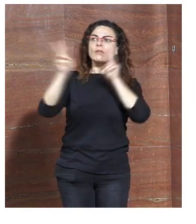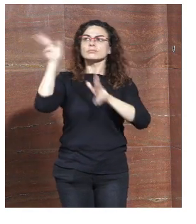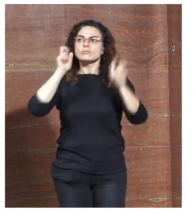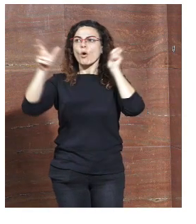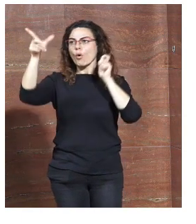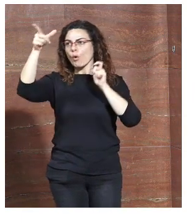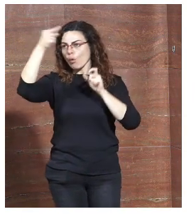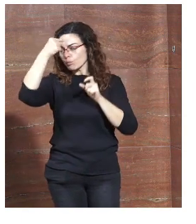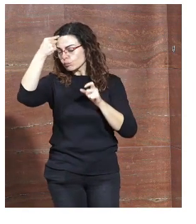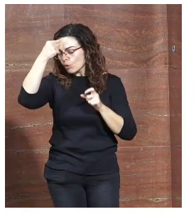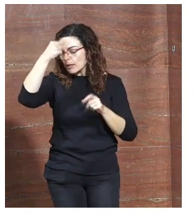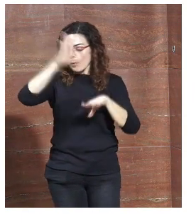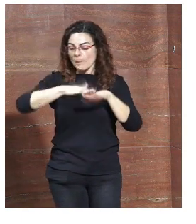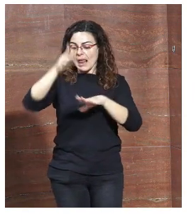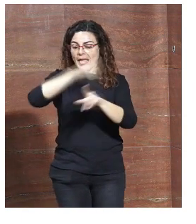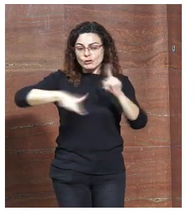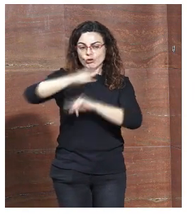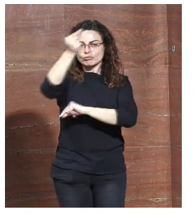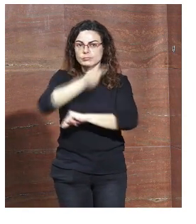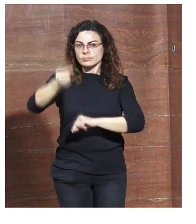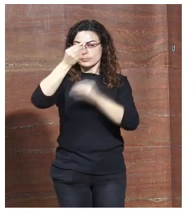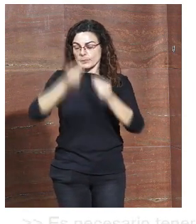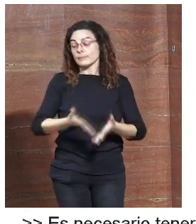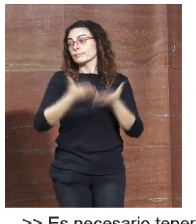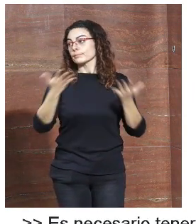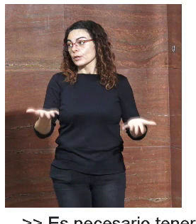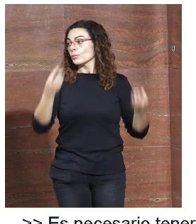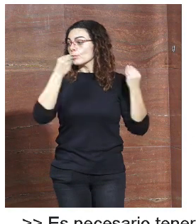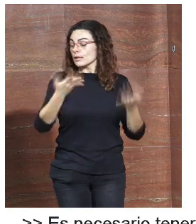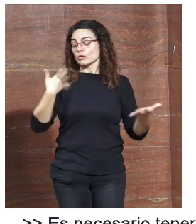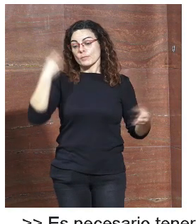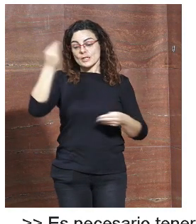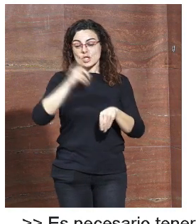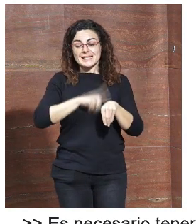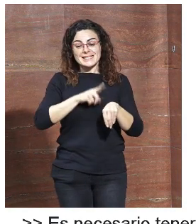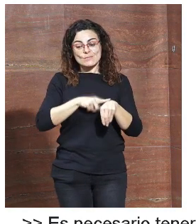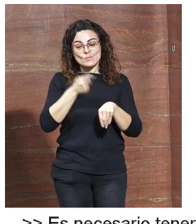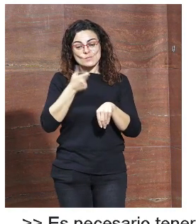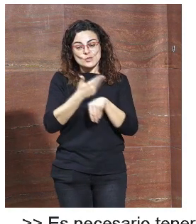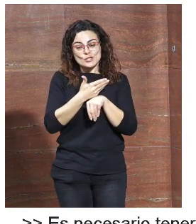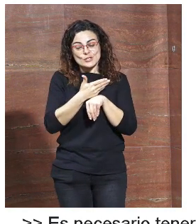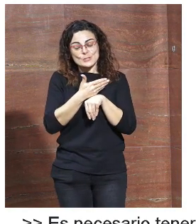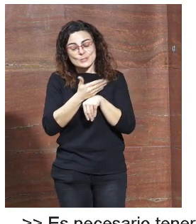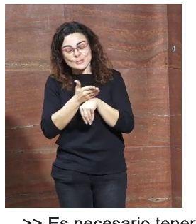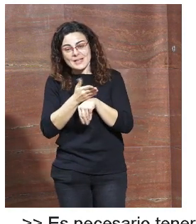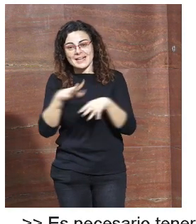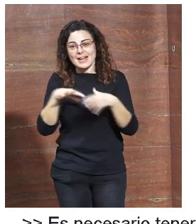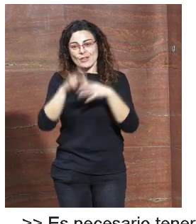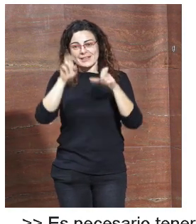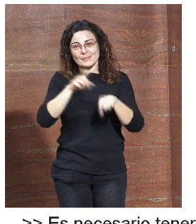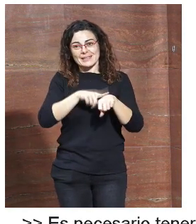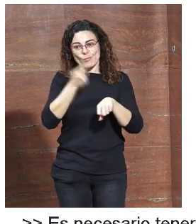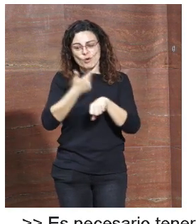cognitivas, ¿no?, para diseñar esos entornos. Bueno, muy bien. Yo creo que como vamos un poquito retrasados con respecto al